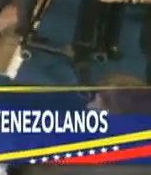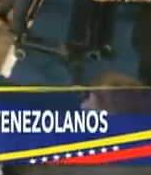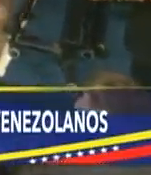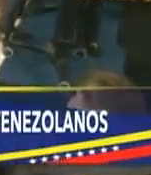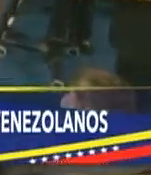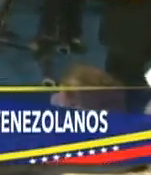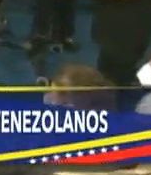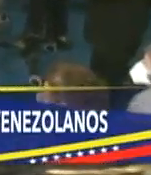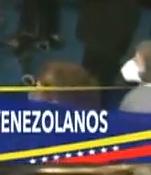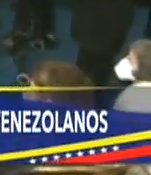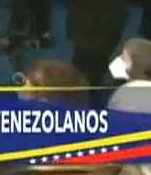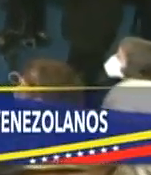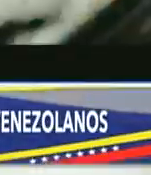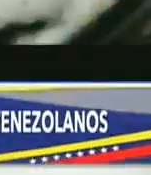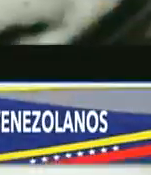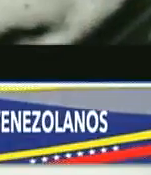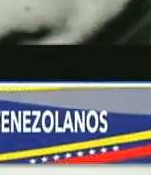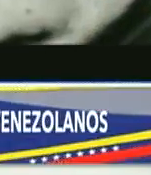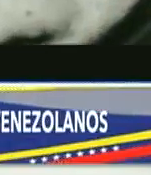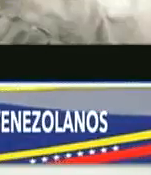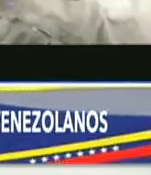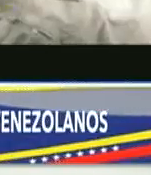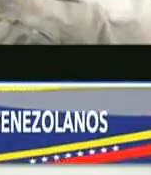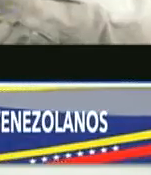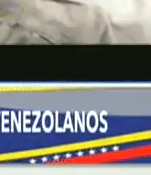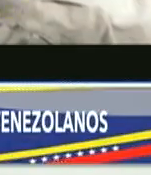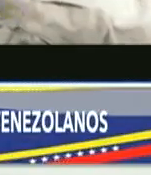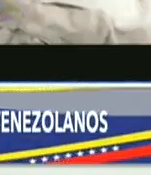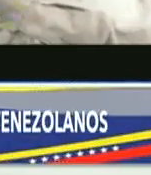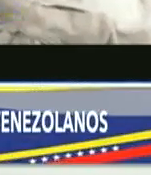El Caracazo en el año 2006.